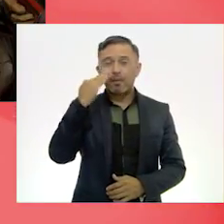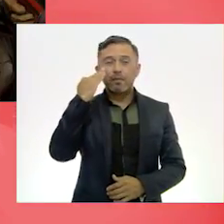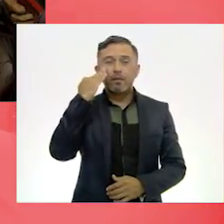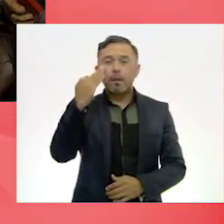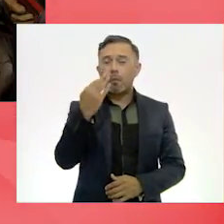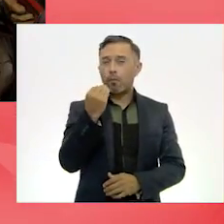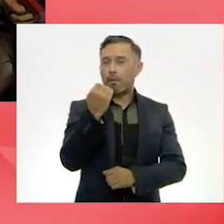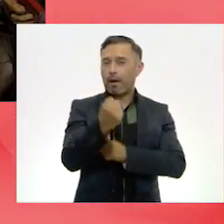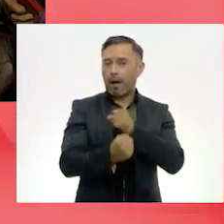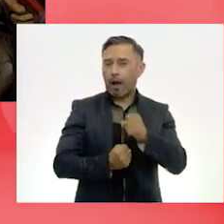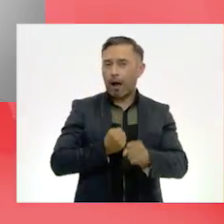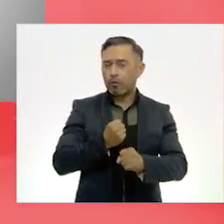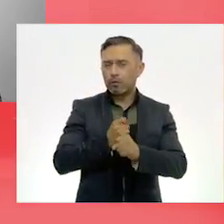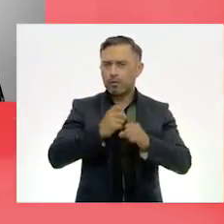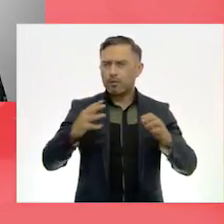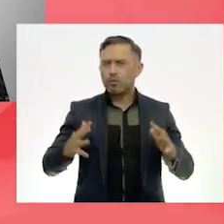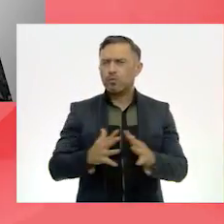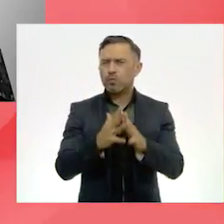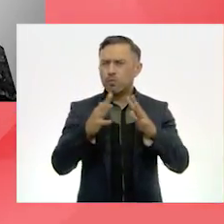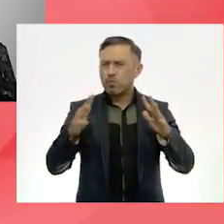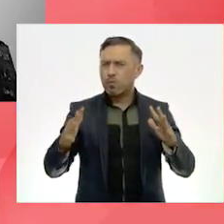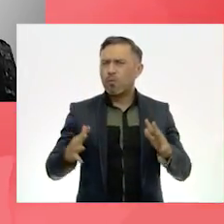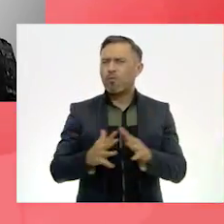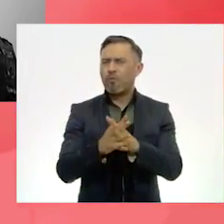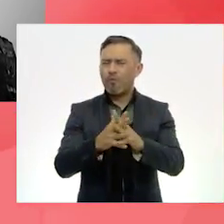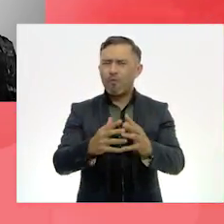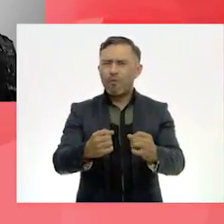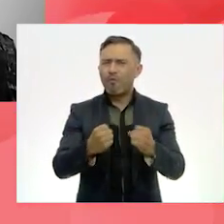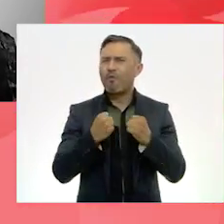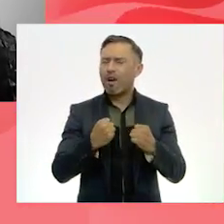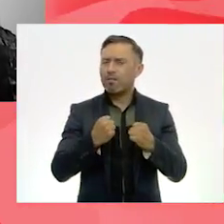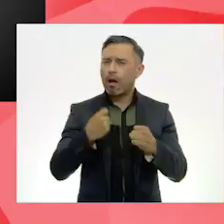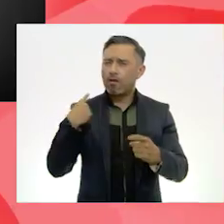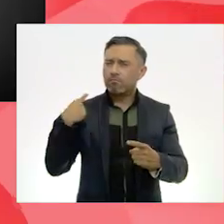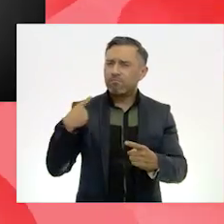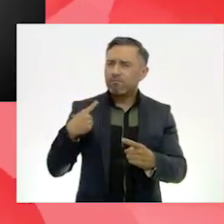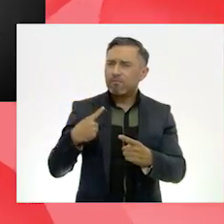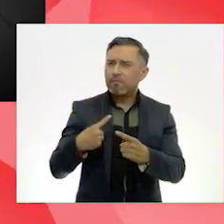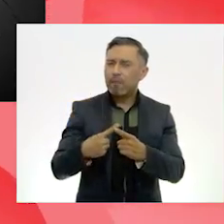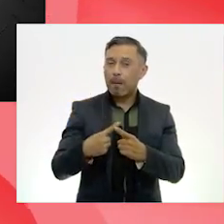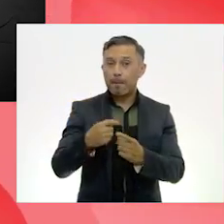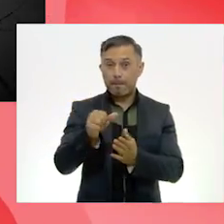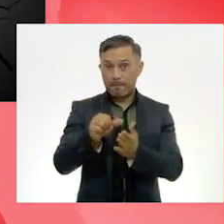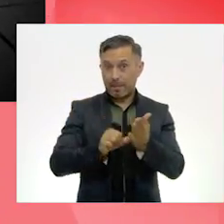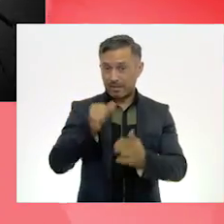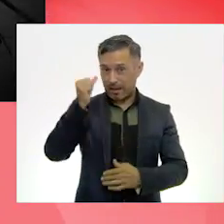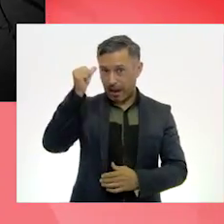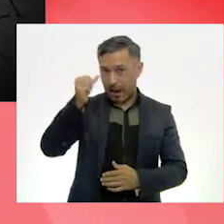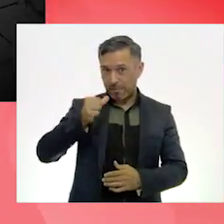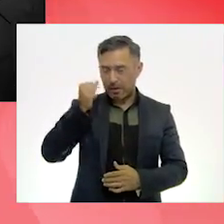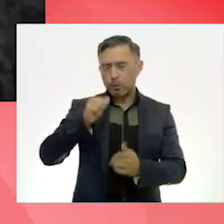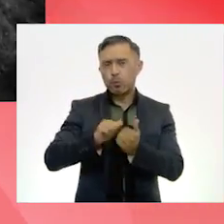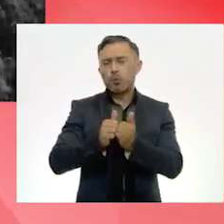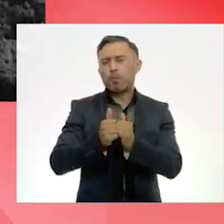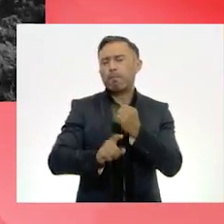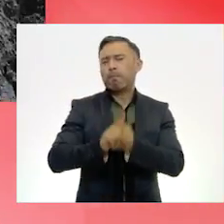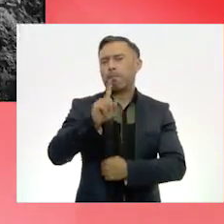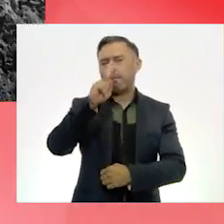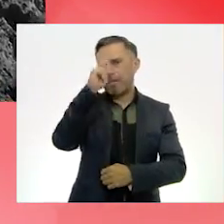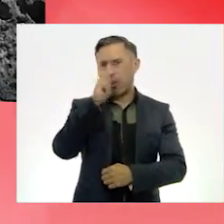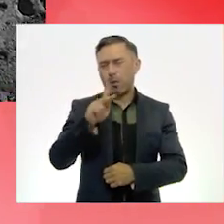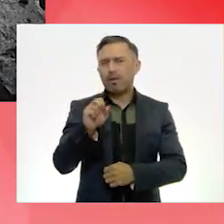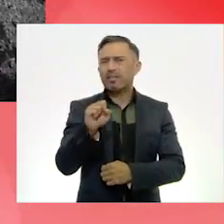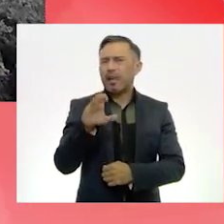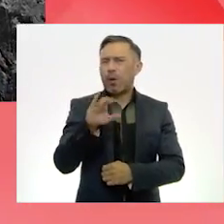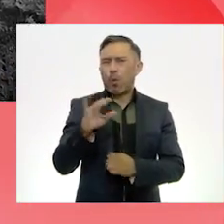una guerra intensísima, el mes de abril, que es uno de los meses más secos y más calurosos. Habría